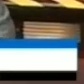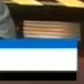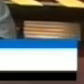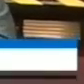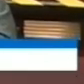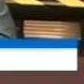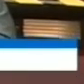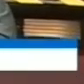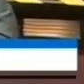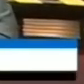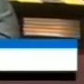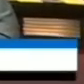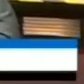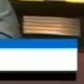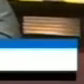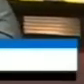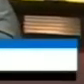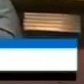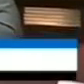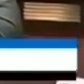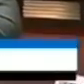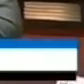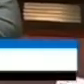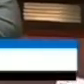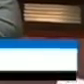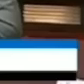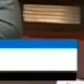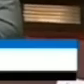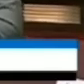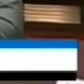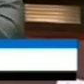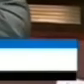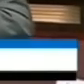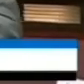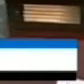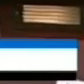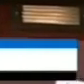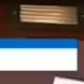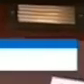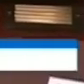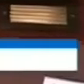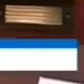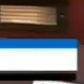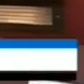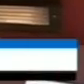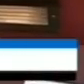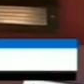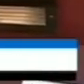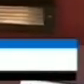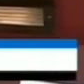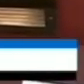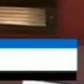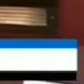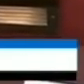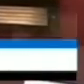que ser el culpable? Porque ustedes lo que quieren es arrastrar a todos en su propia caída. Y después,